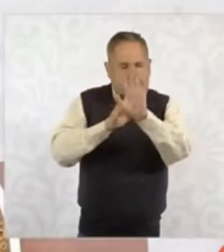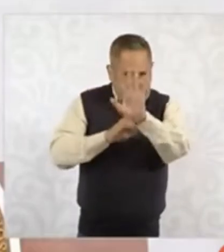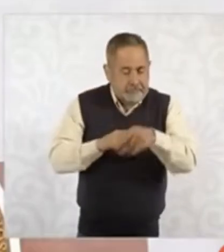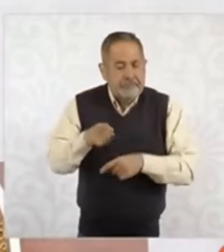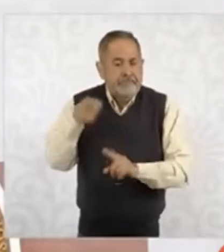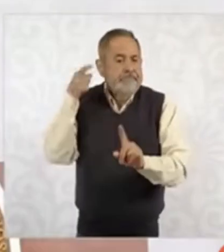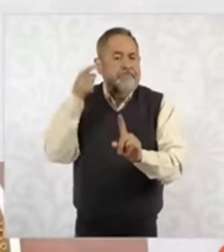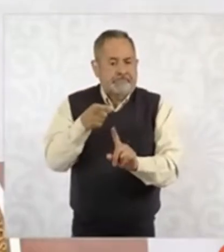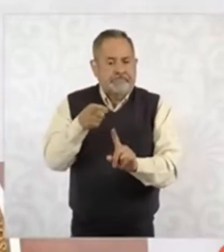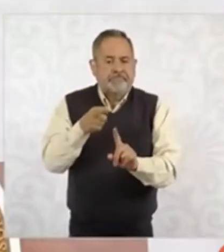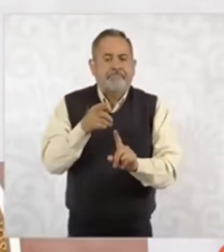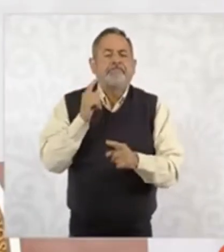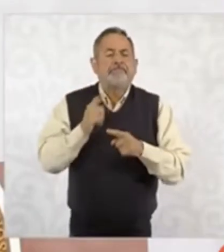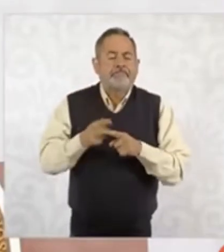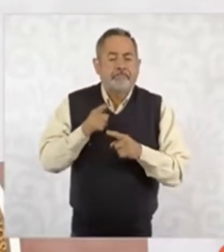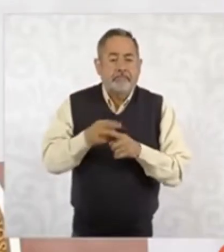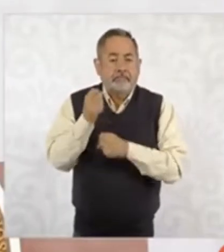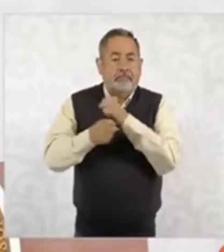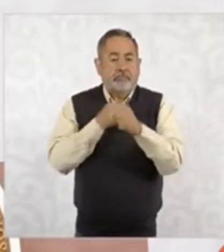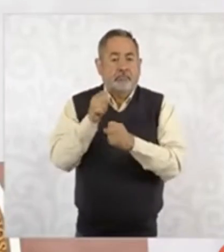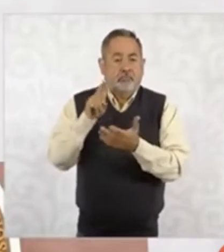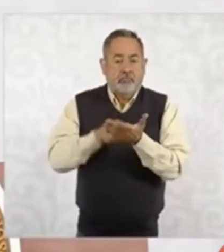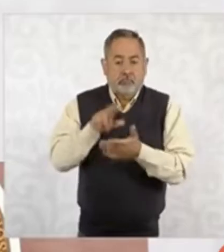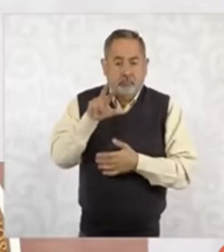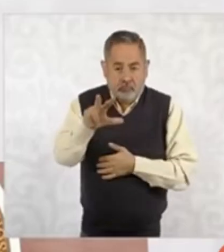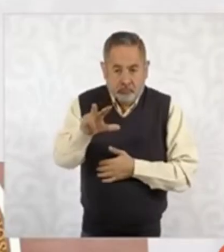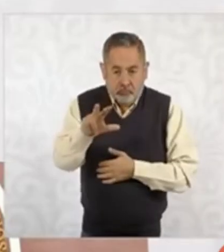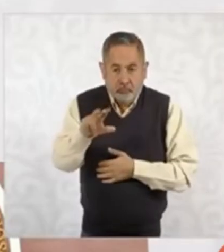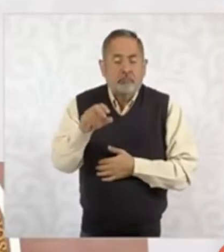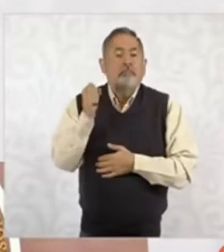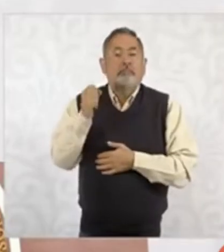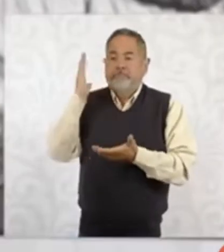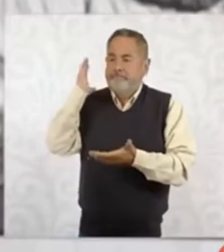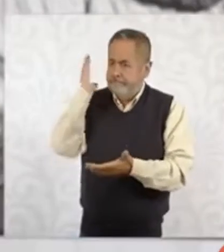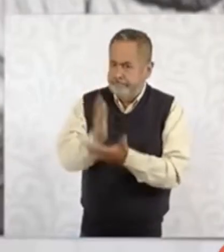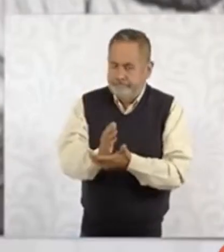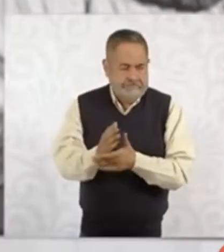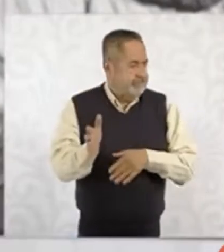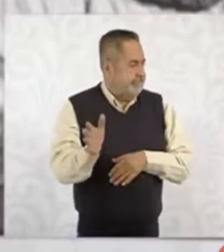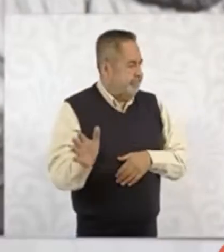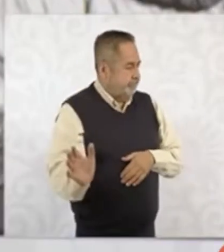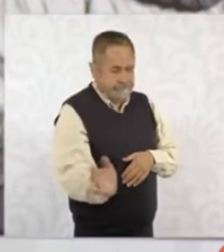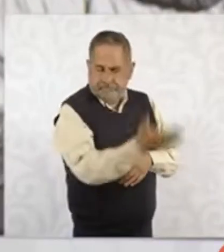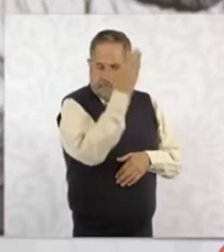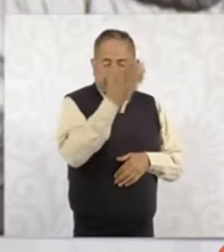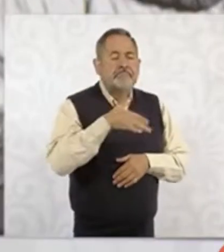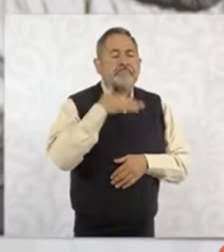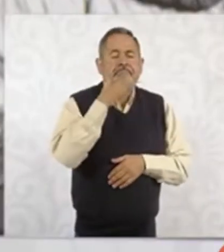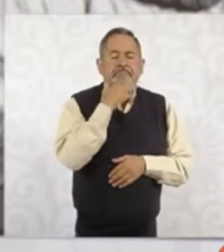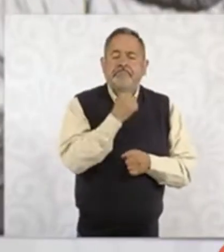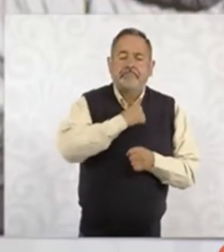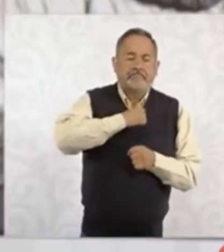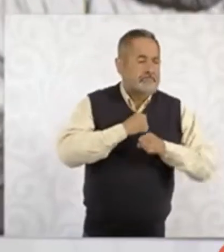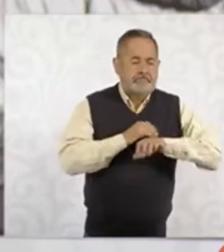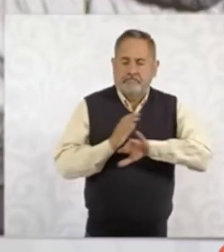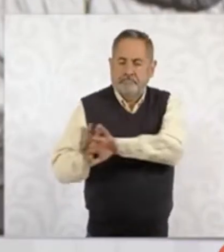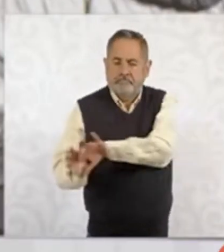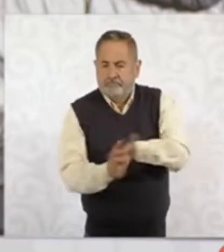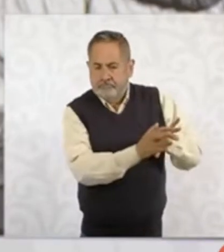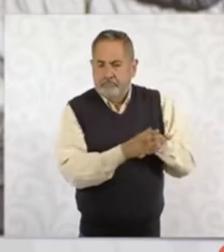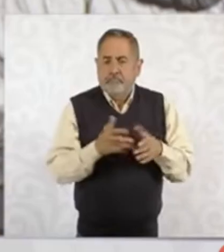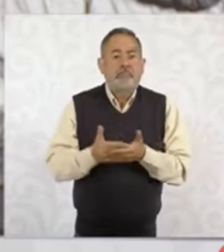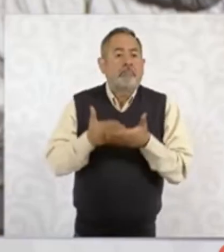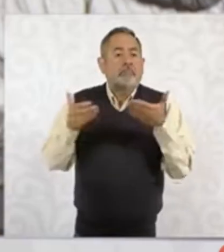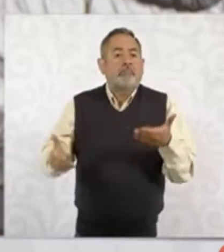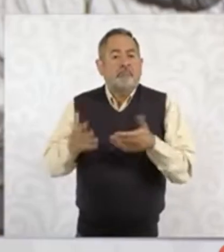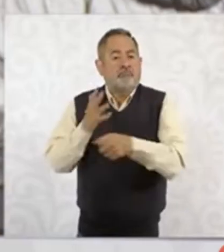es, en 2018 se acabó el régimen de corrupción y privilegios. Y lo que hay es transparencia, aunque